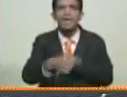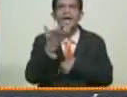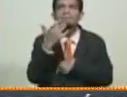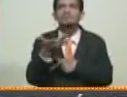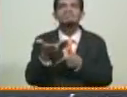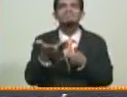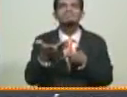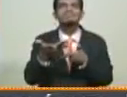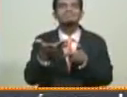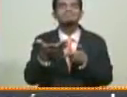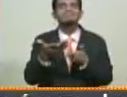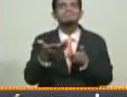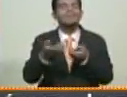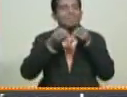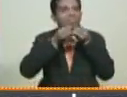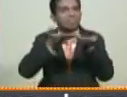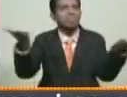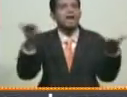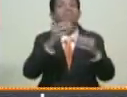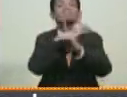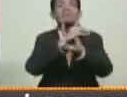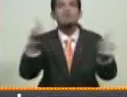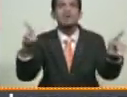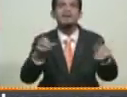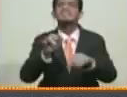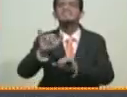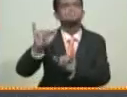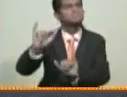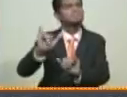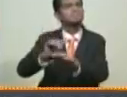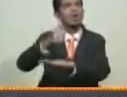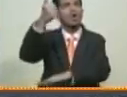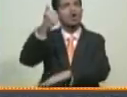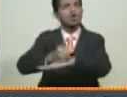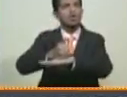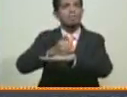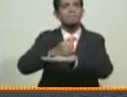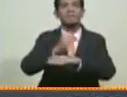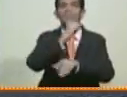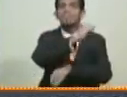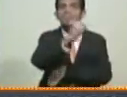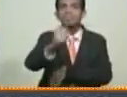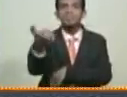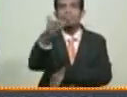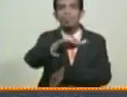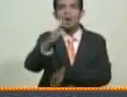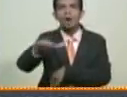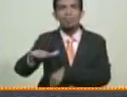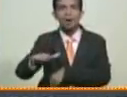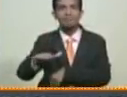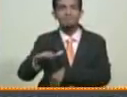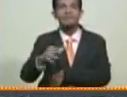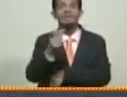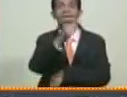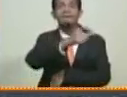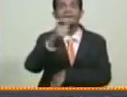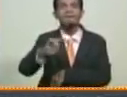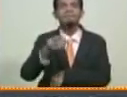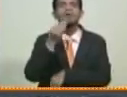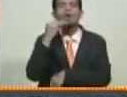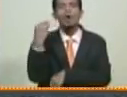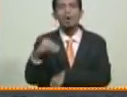democracia, acabaron con más la vida de más de 11.000 jóvenes en este país, de los cuales hay 3.000